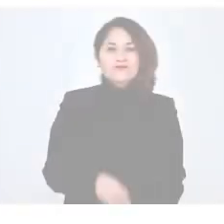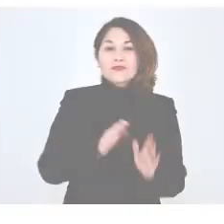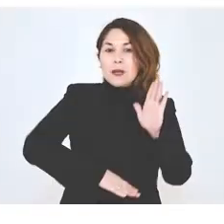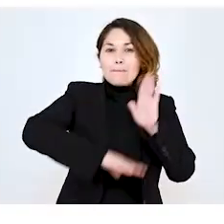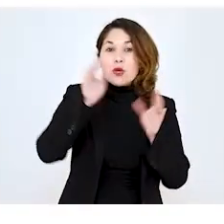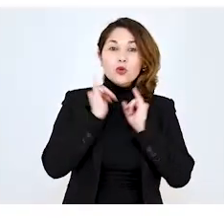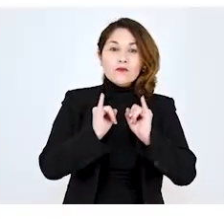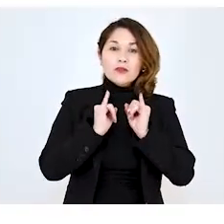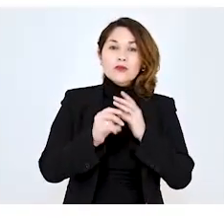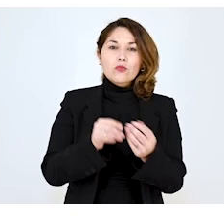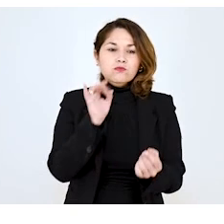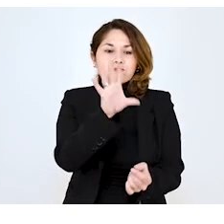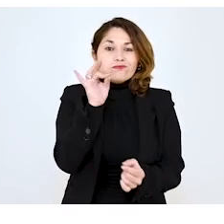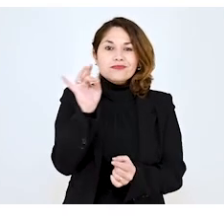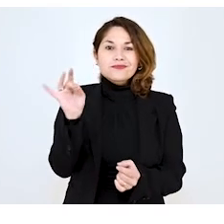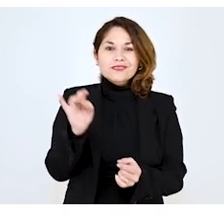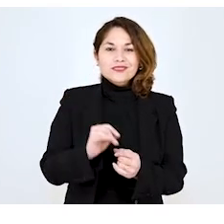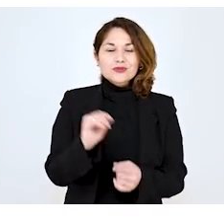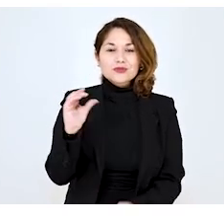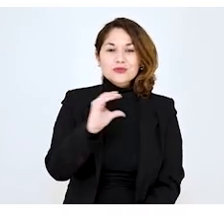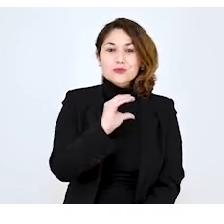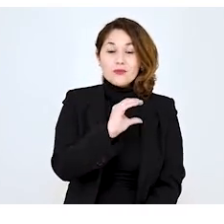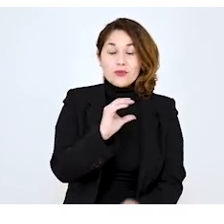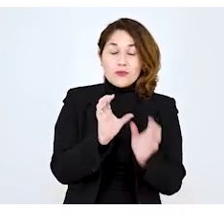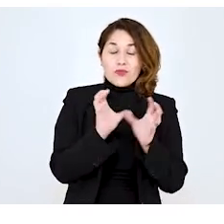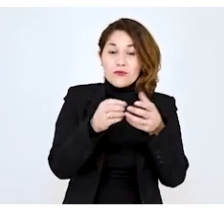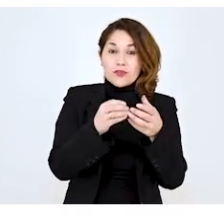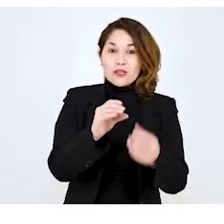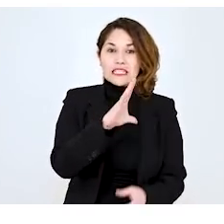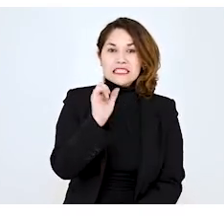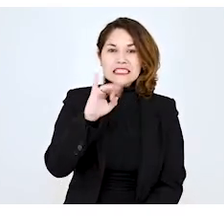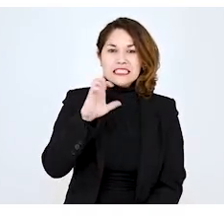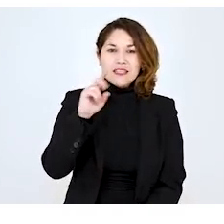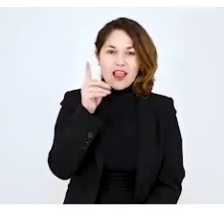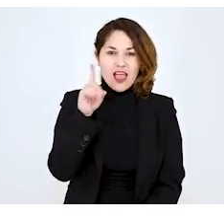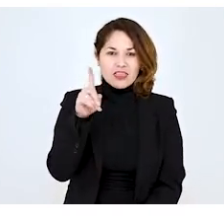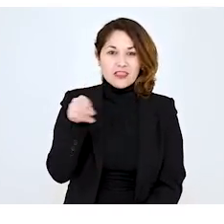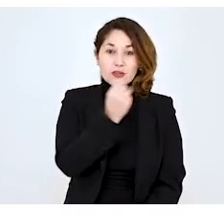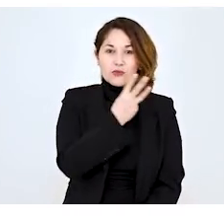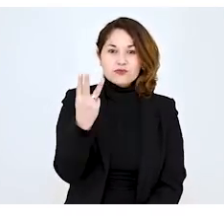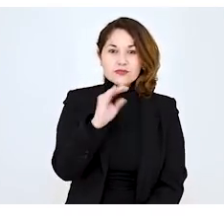Para mayor información, encuéntrenos en Corporación CIEDES,